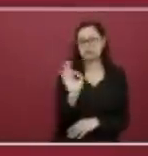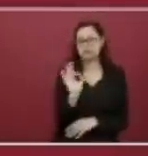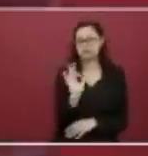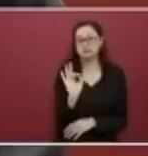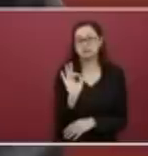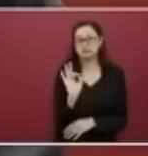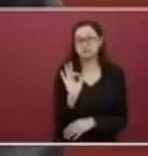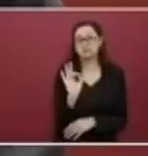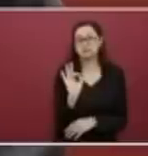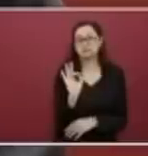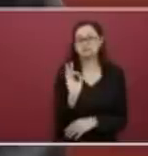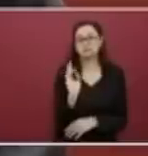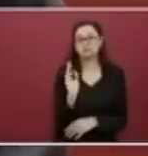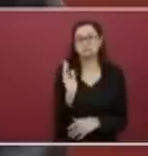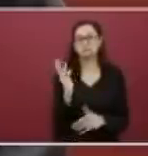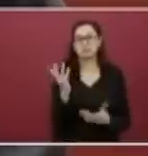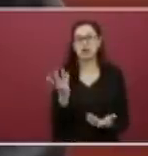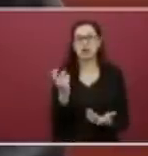alguna